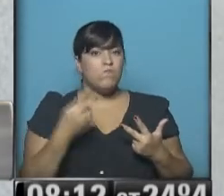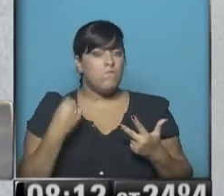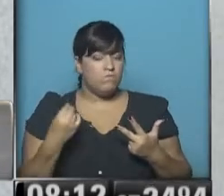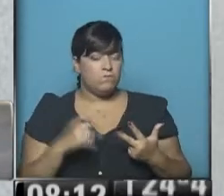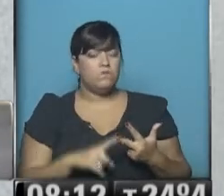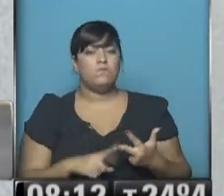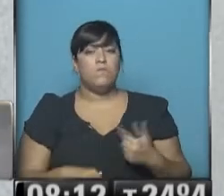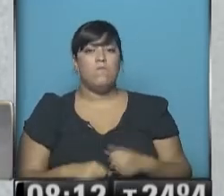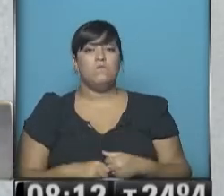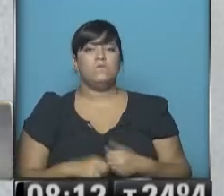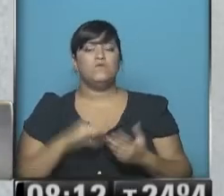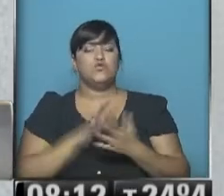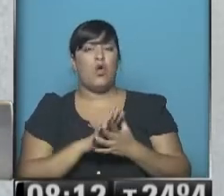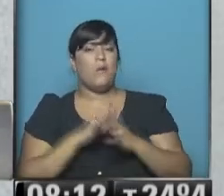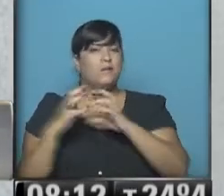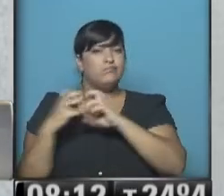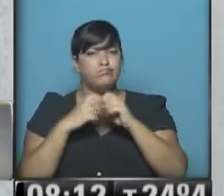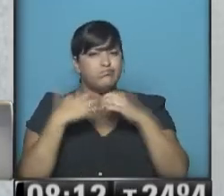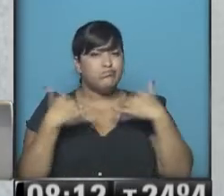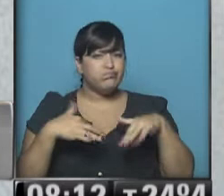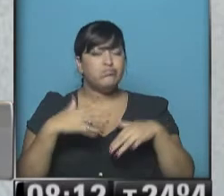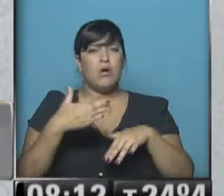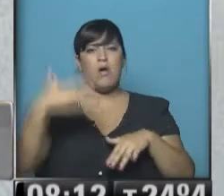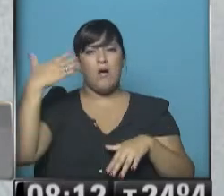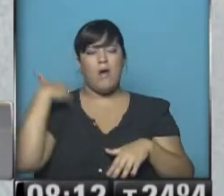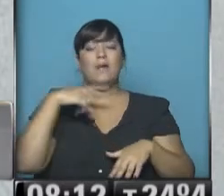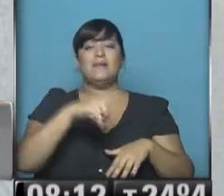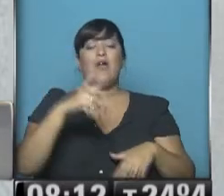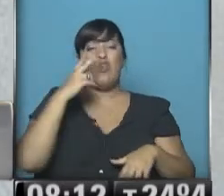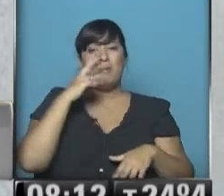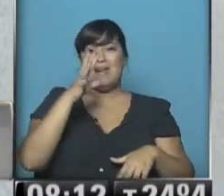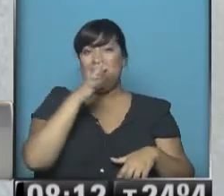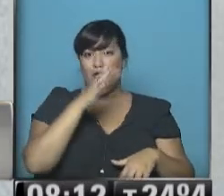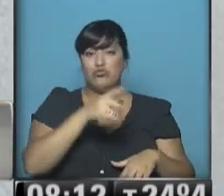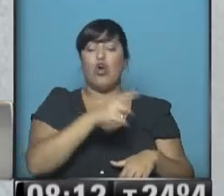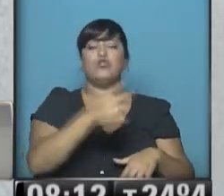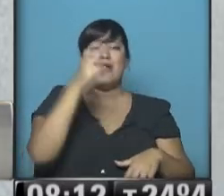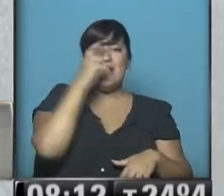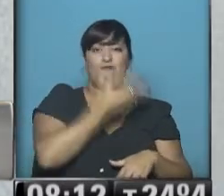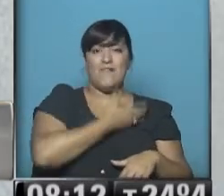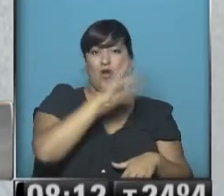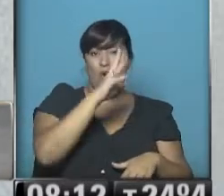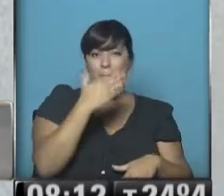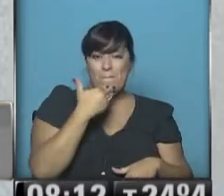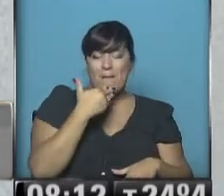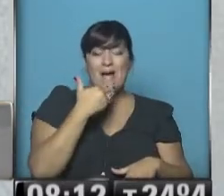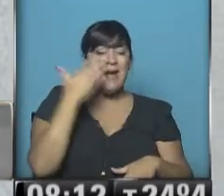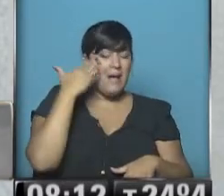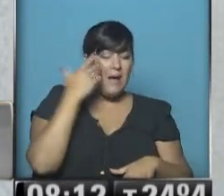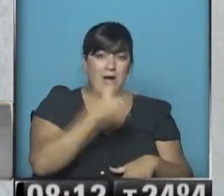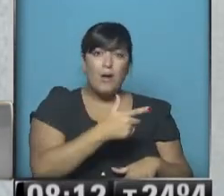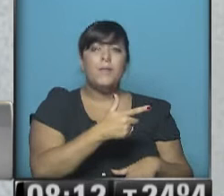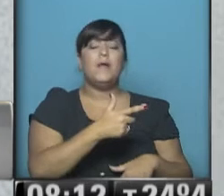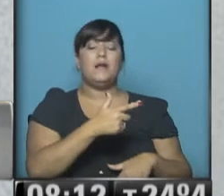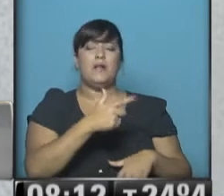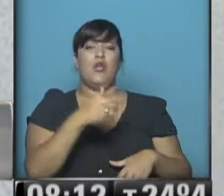los conflictos que se habían originado en el primer cuatrimestre del año 2014 fueron subsanados en el año 2014